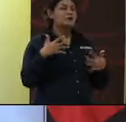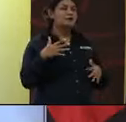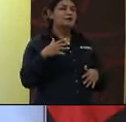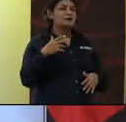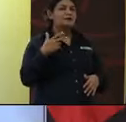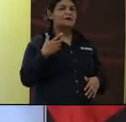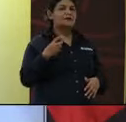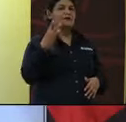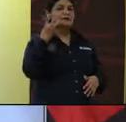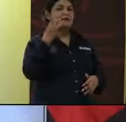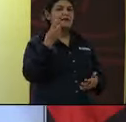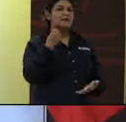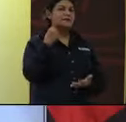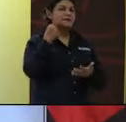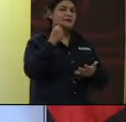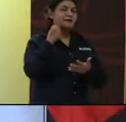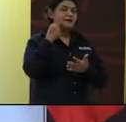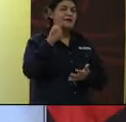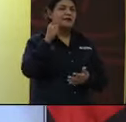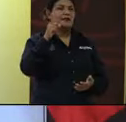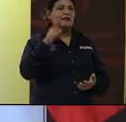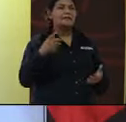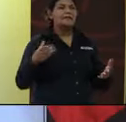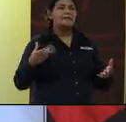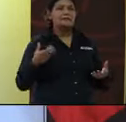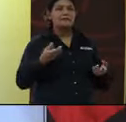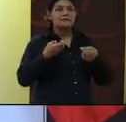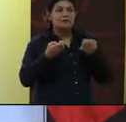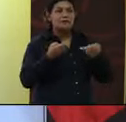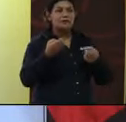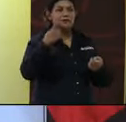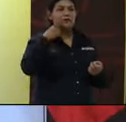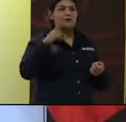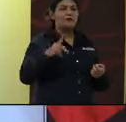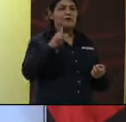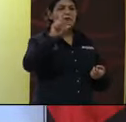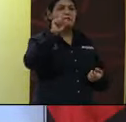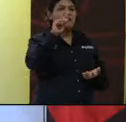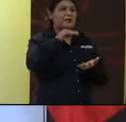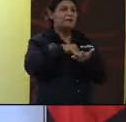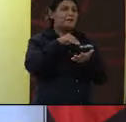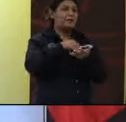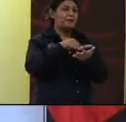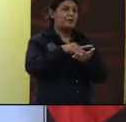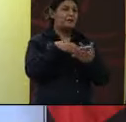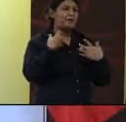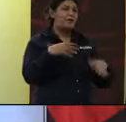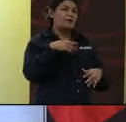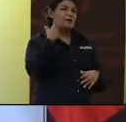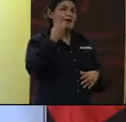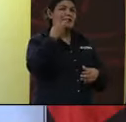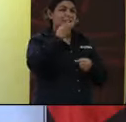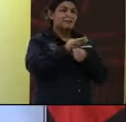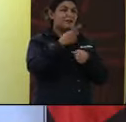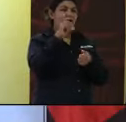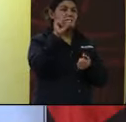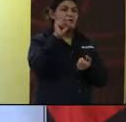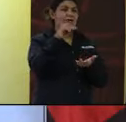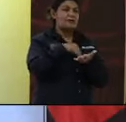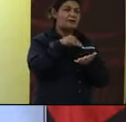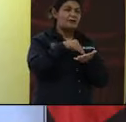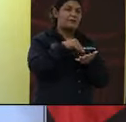3 paquetes de licitaciones públicas. La primera de 20 millones, la segunda de 20 millones y la